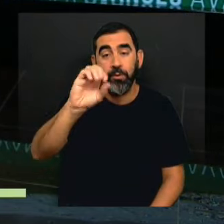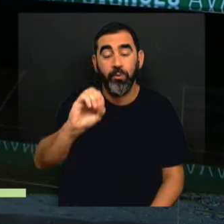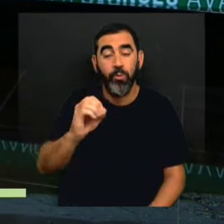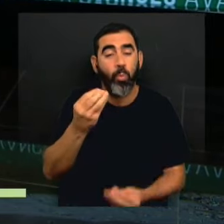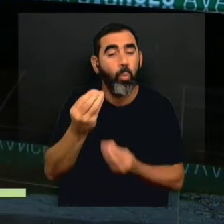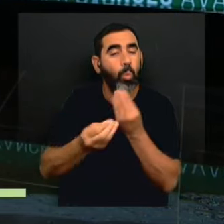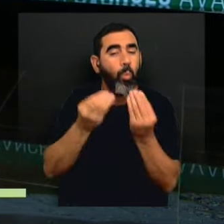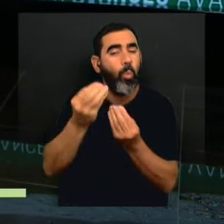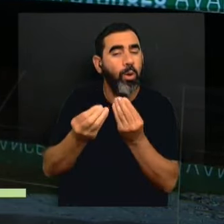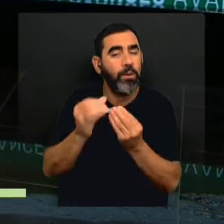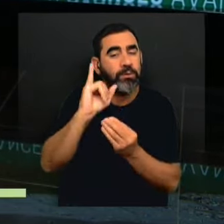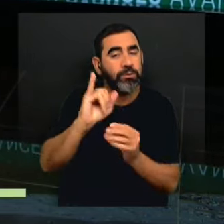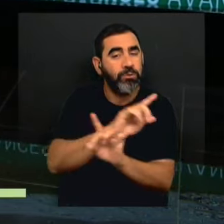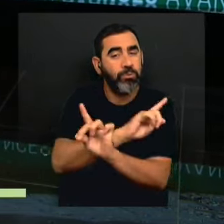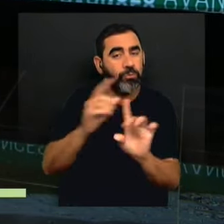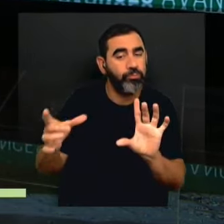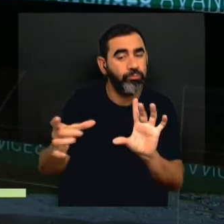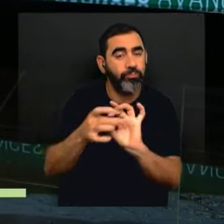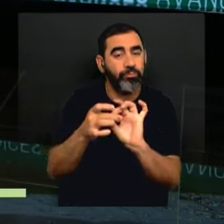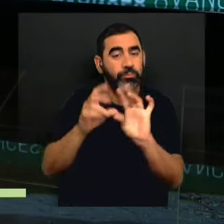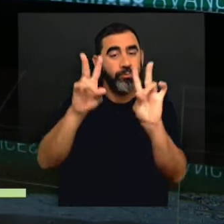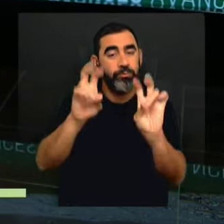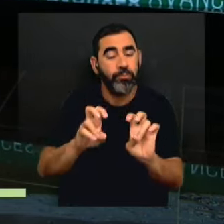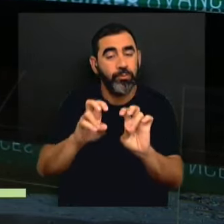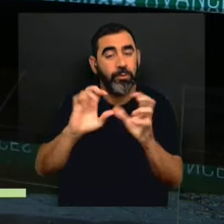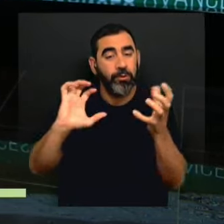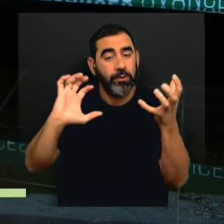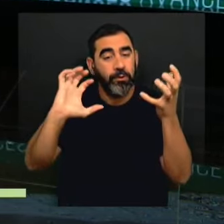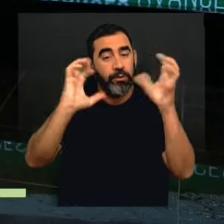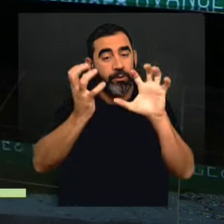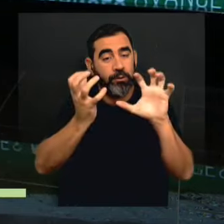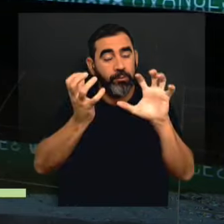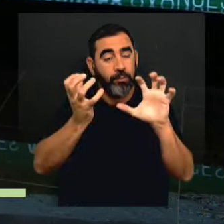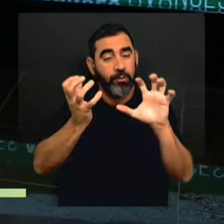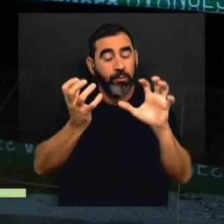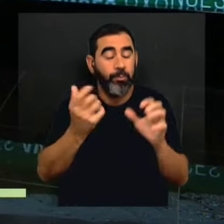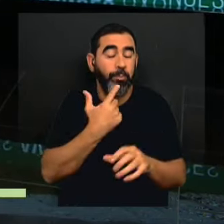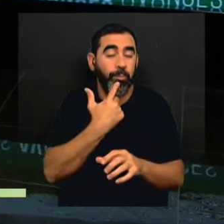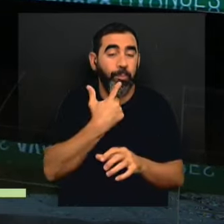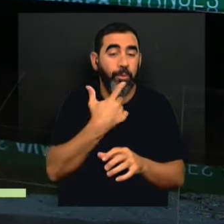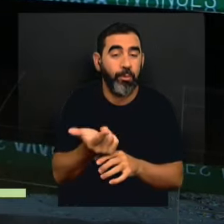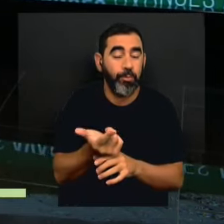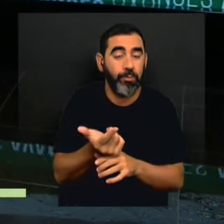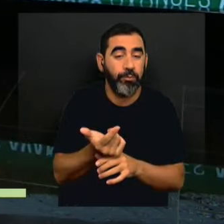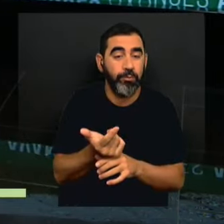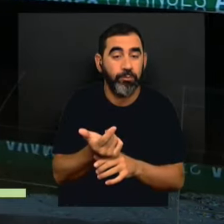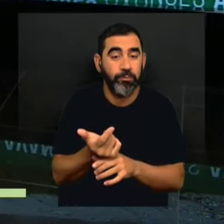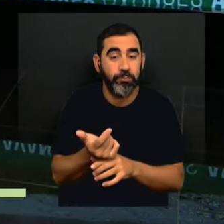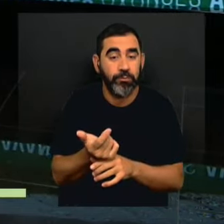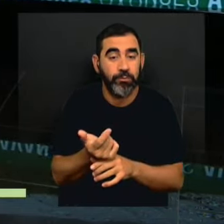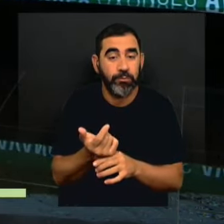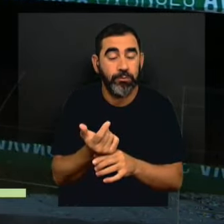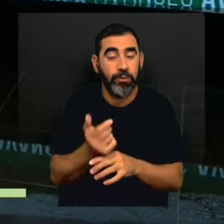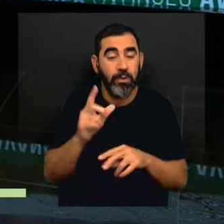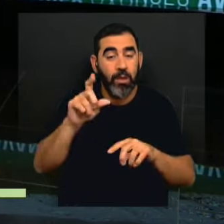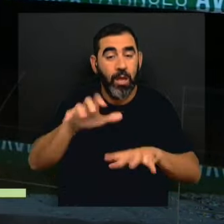es el vínculo si hay vínculo entre eh los eventos climáticos extremos Por ejemplo eh que originaron las